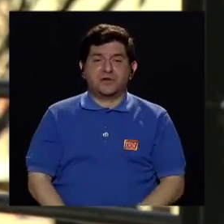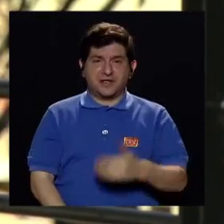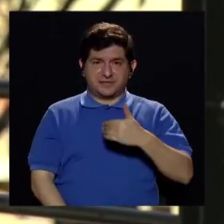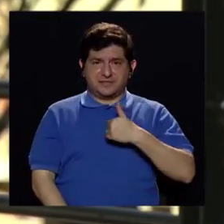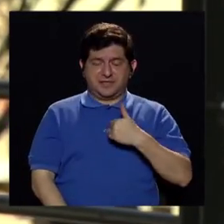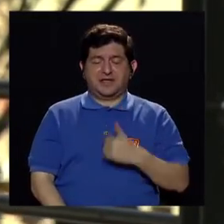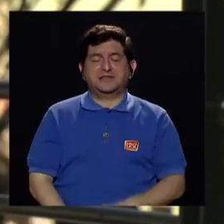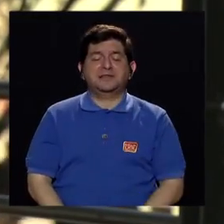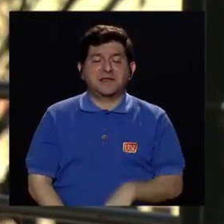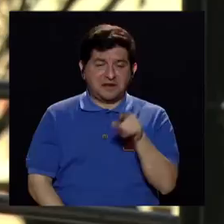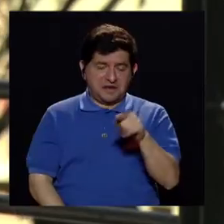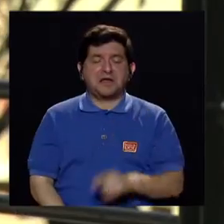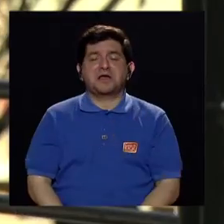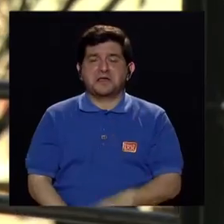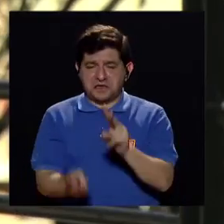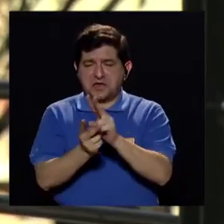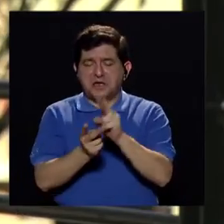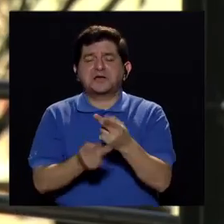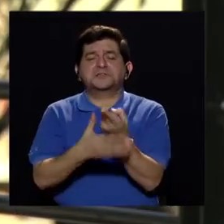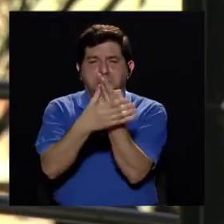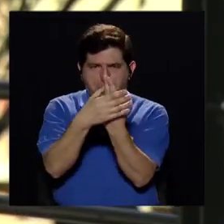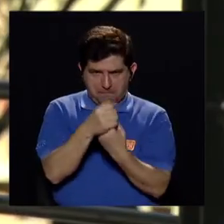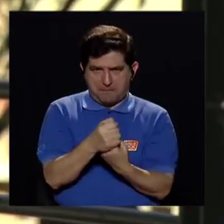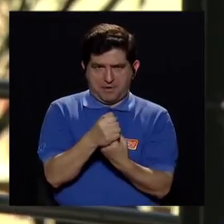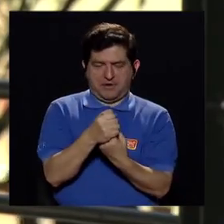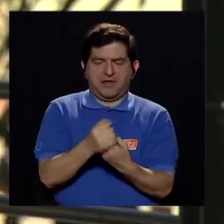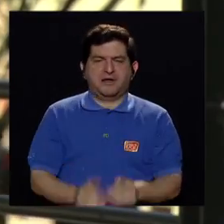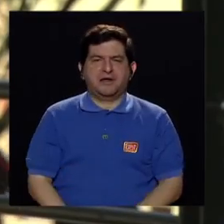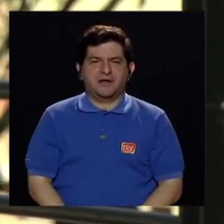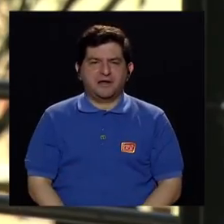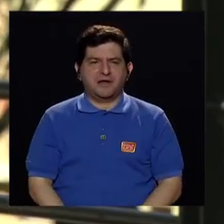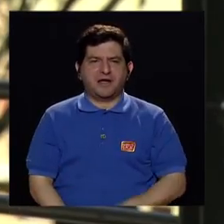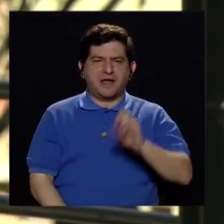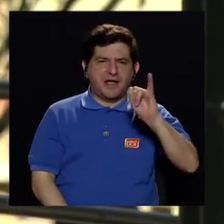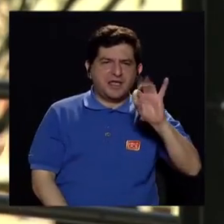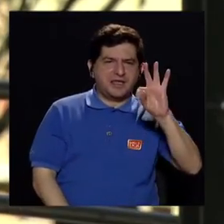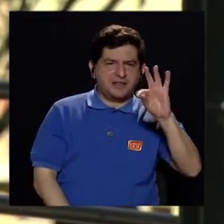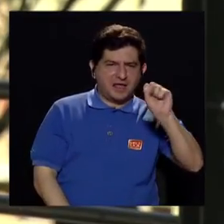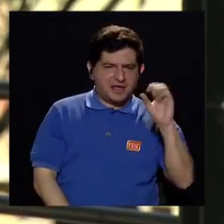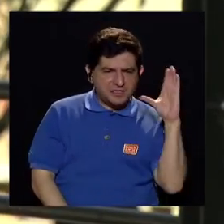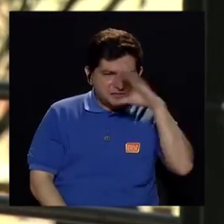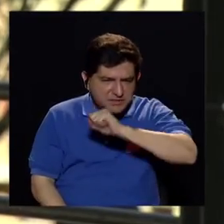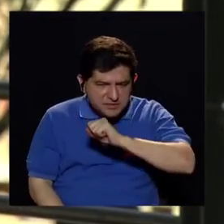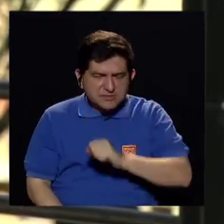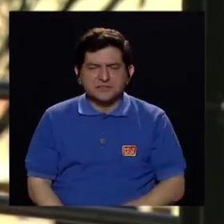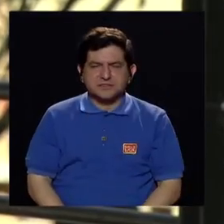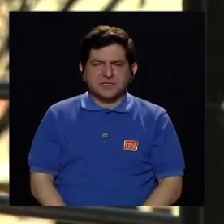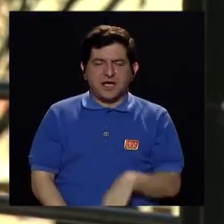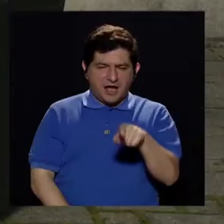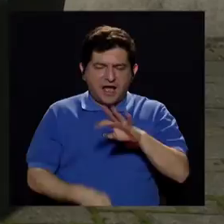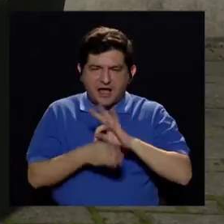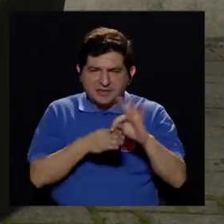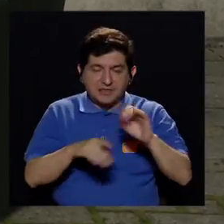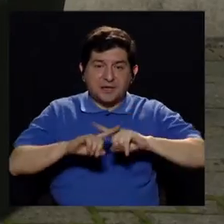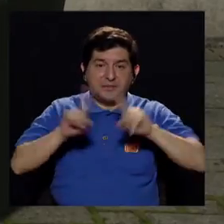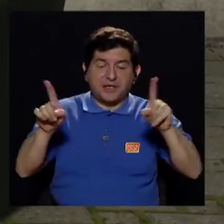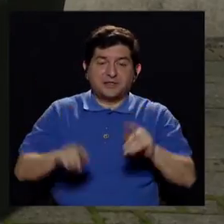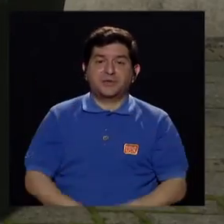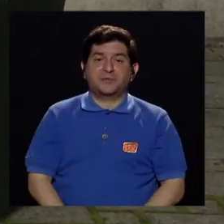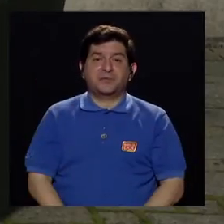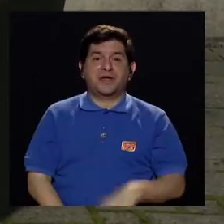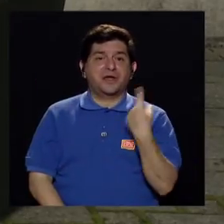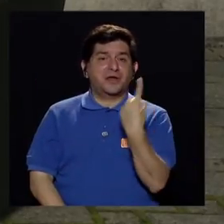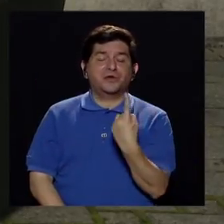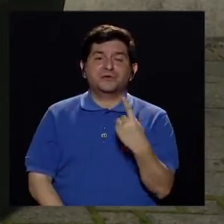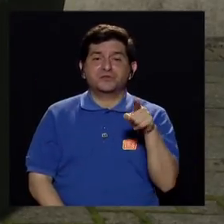con su pareja. Bueno, detectamos alguna ITS, hacemos tratamiento, pero lo hacemos en nosotras. Mi pareja no se está